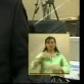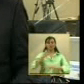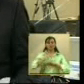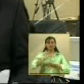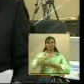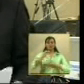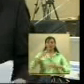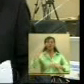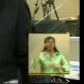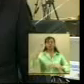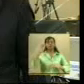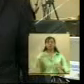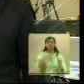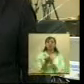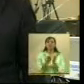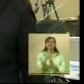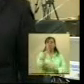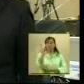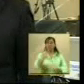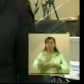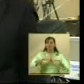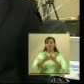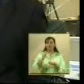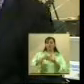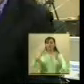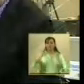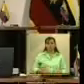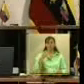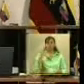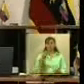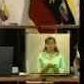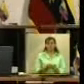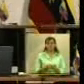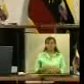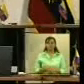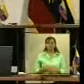ilusión de siempre de servir a la patria como ciudadanos soldados. Gracias. Gracias, asambleísta.